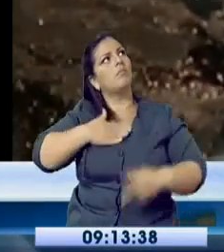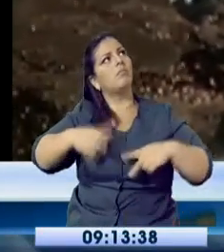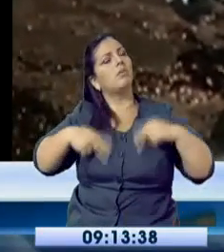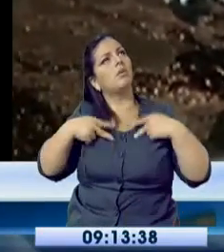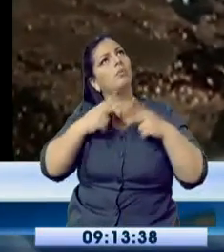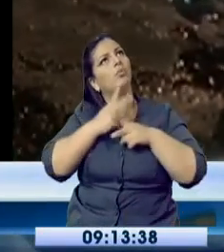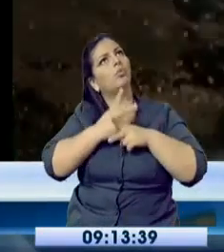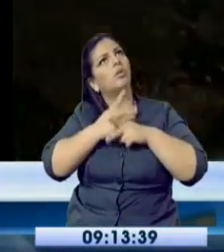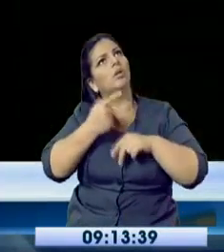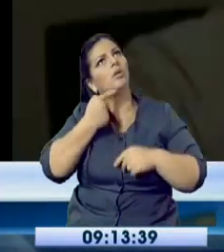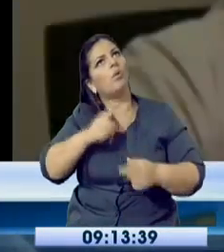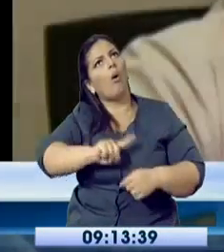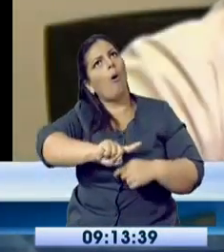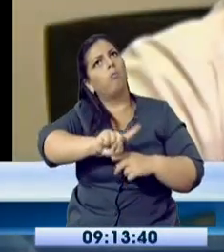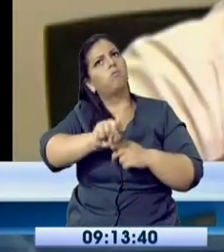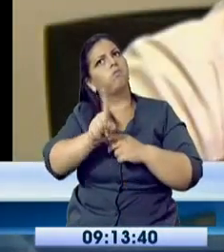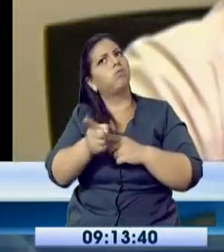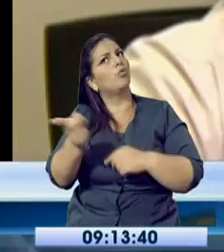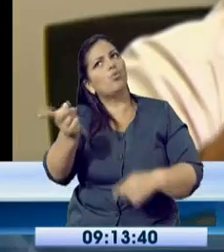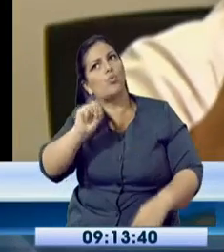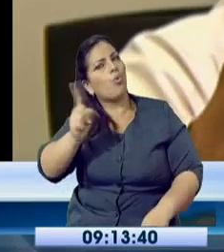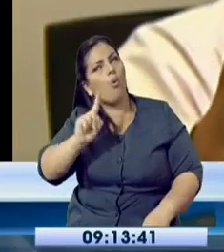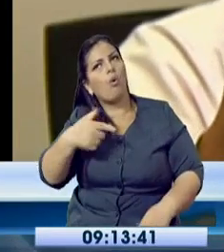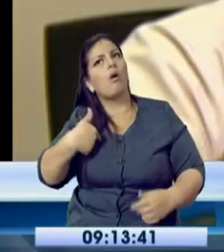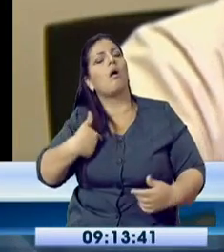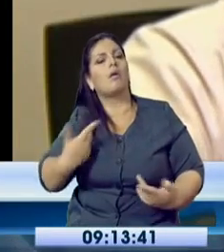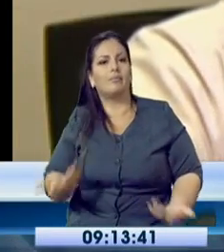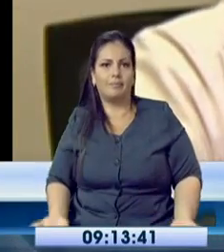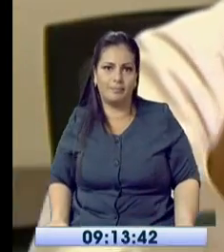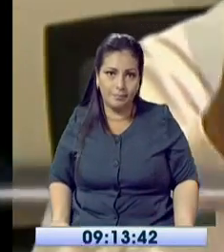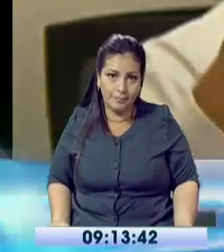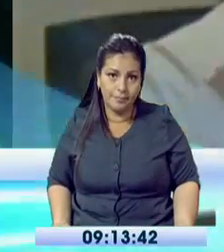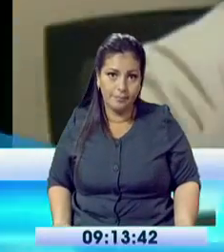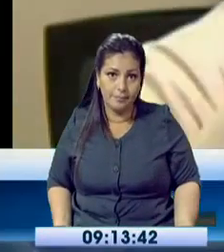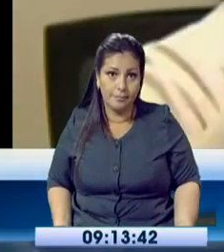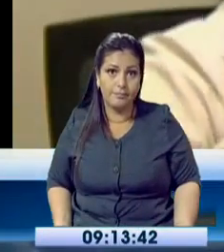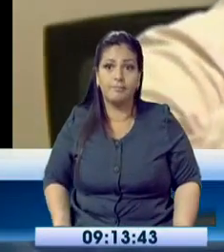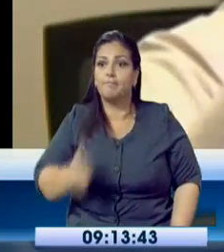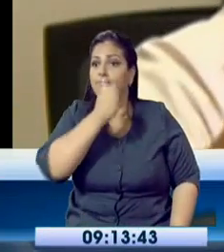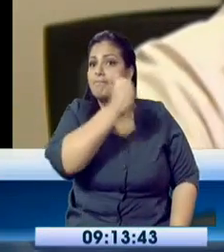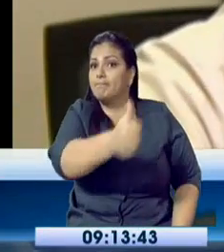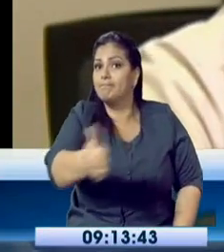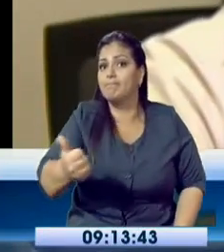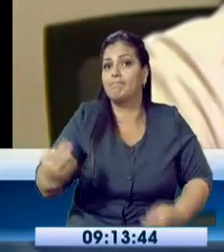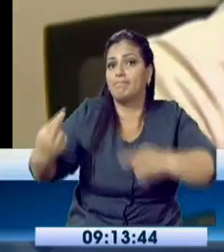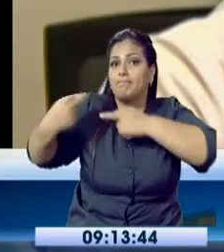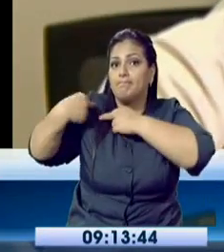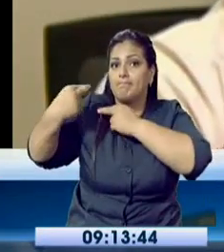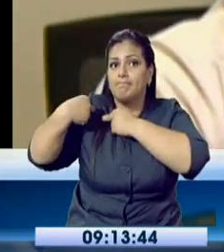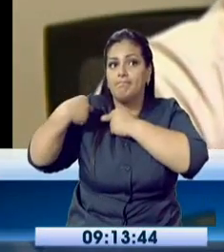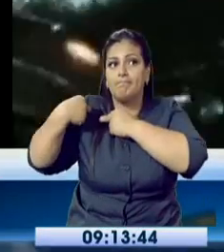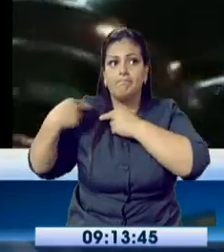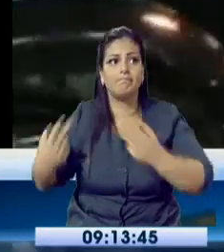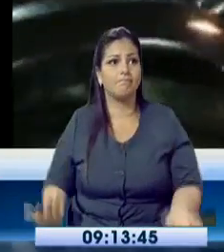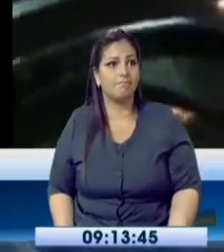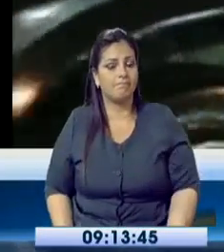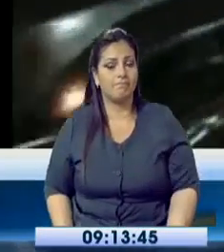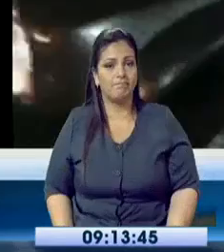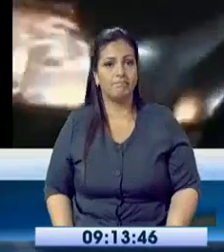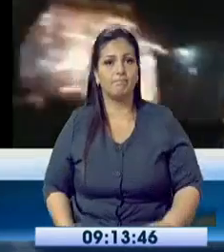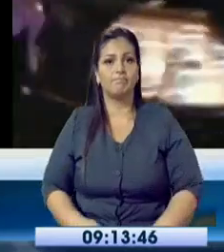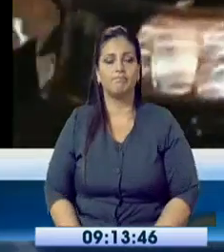tipo de cosas. Por eso es que decimos que el cambio es contigo. La movilidad en su conjunto la hacemos muchos. De acuerdo